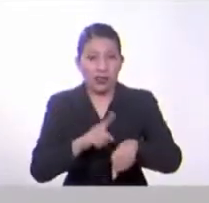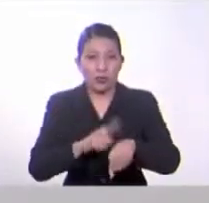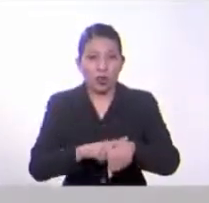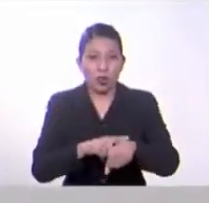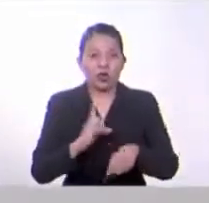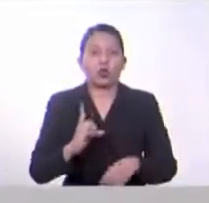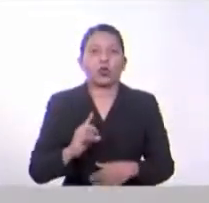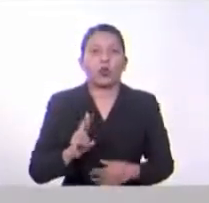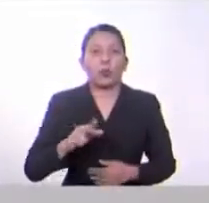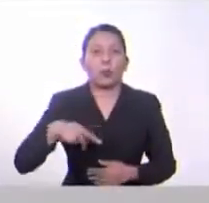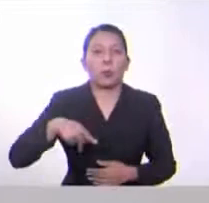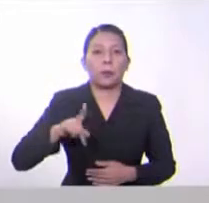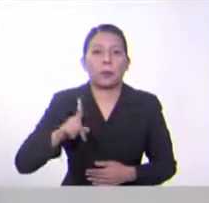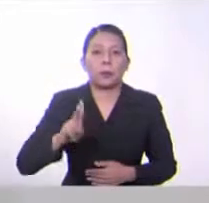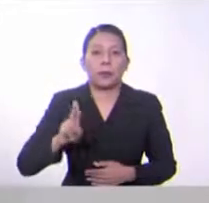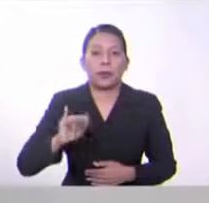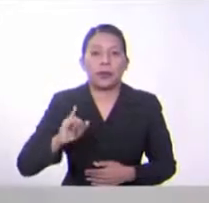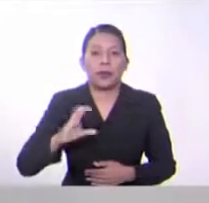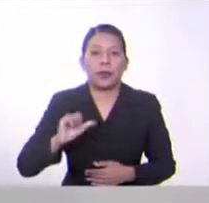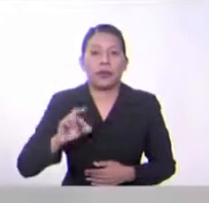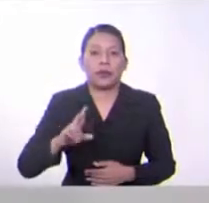tiempo?